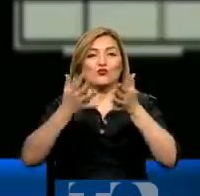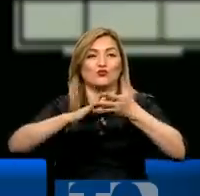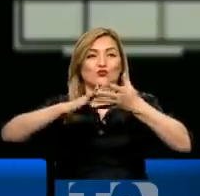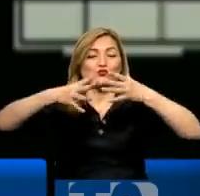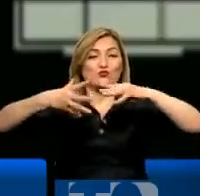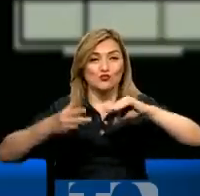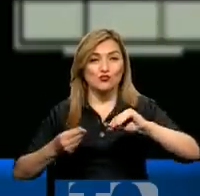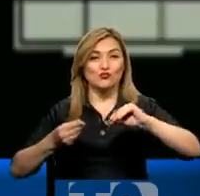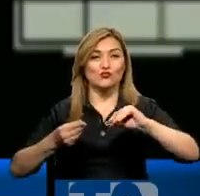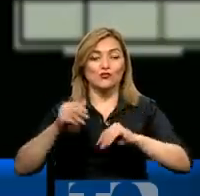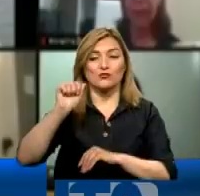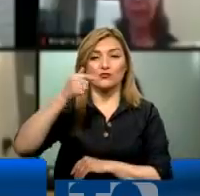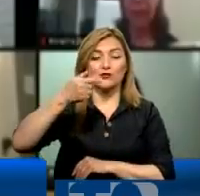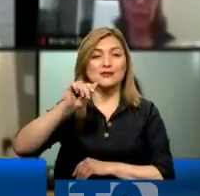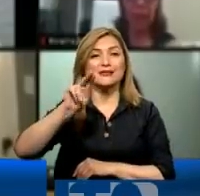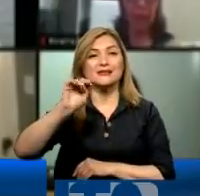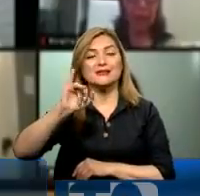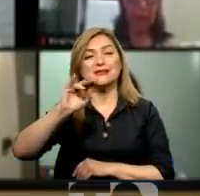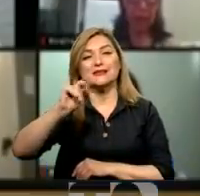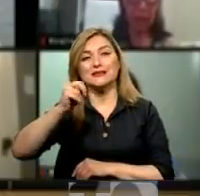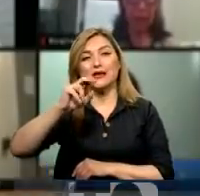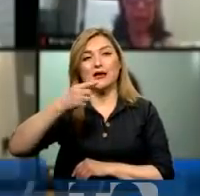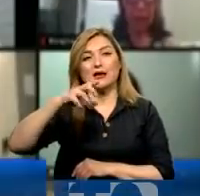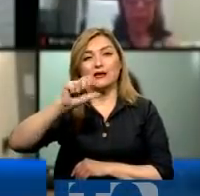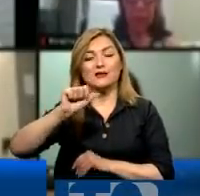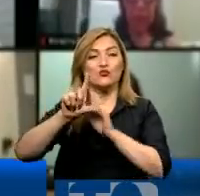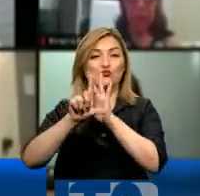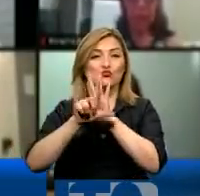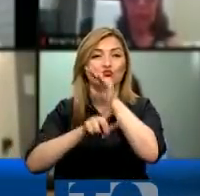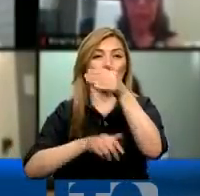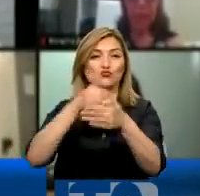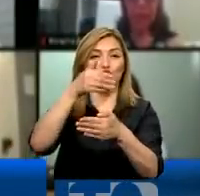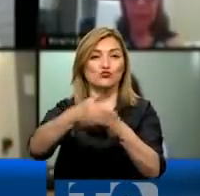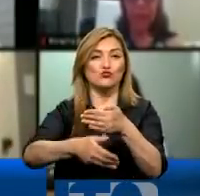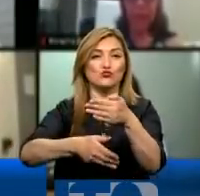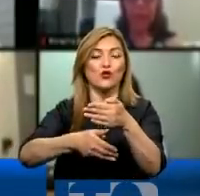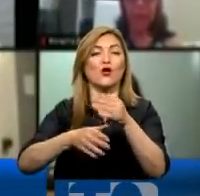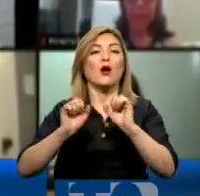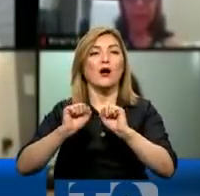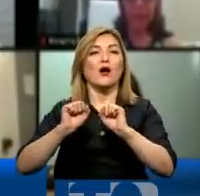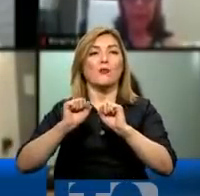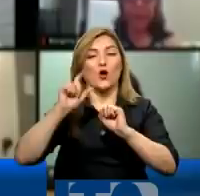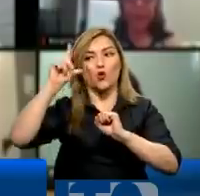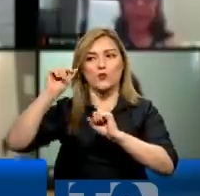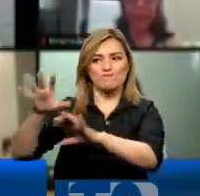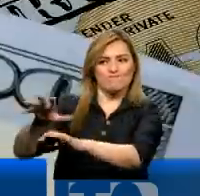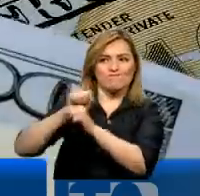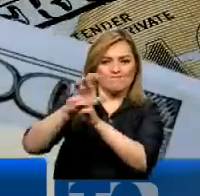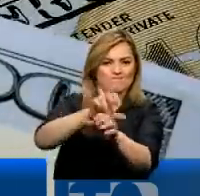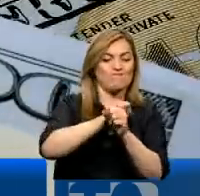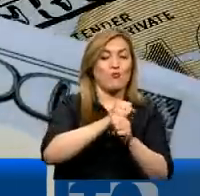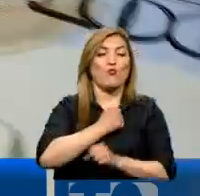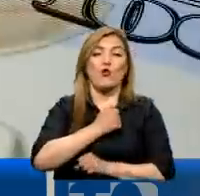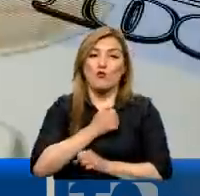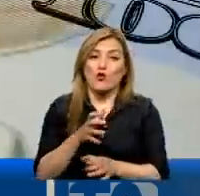Revolución Ciudadana, Marcela Guiñaga. La ley de extinción de dominio establece un proceso para que el Estado pueda apropiarse de los bienes de origen ilícito